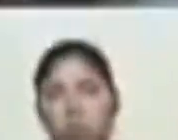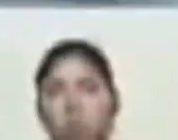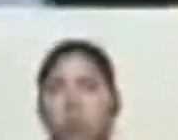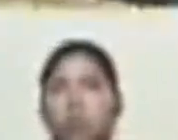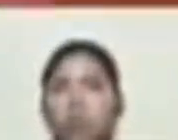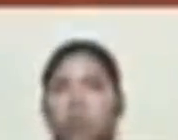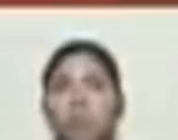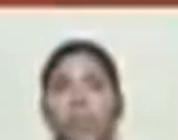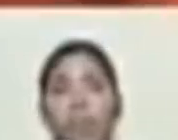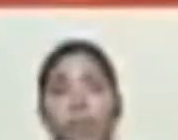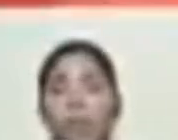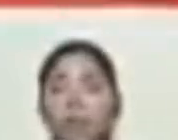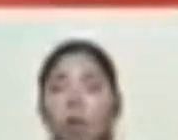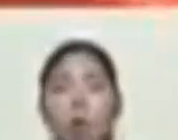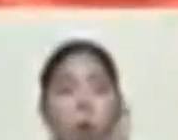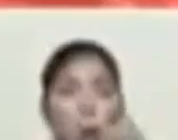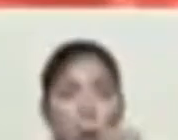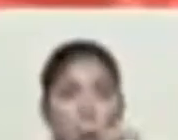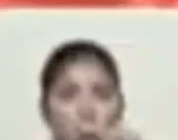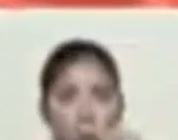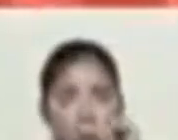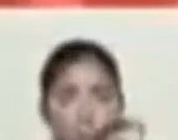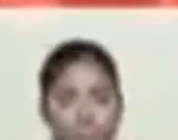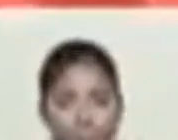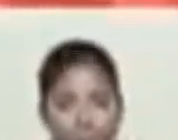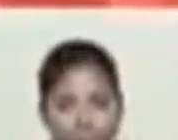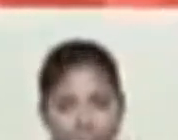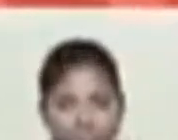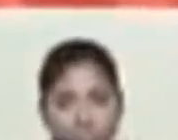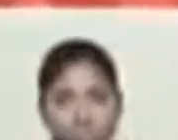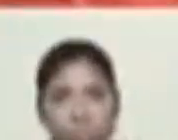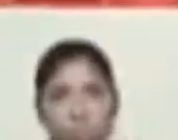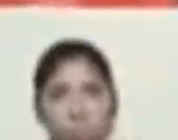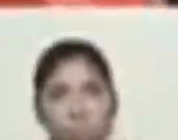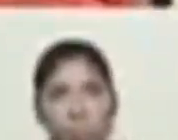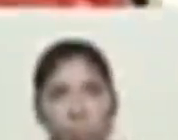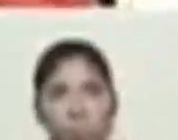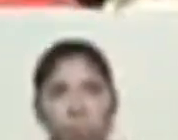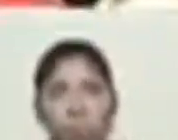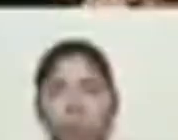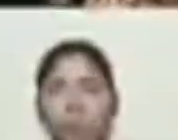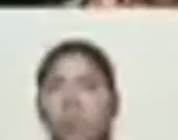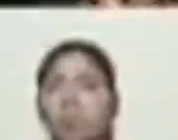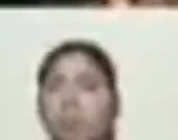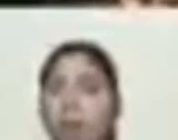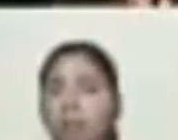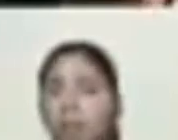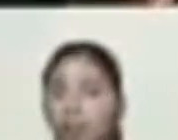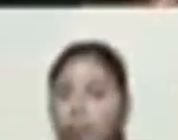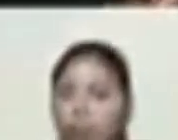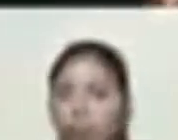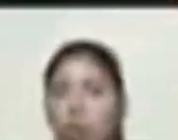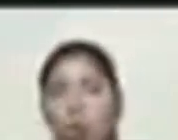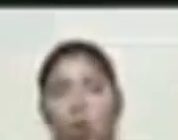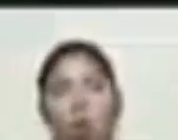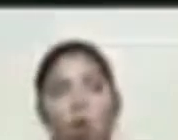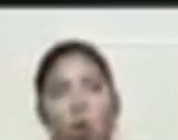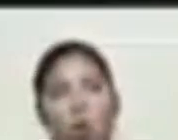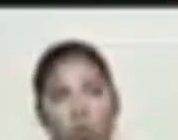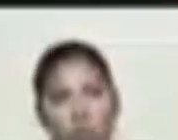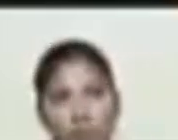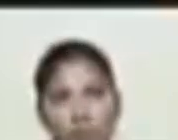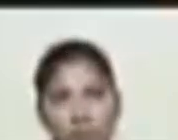se aprovecha y continúa en el poder, además, pero todo eso está por cambiar, señores. Los señalamientos de la justicia del país del norte